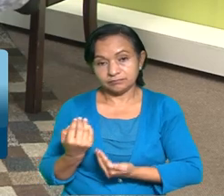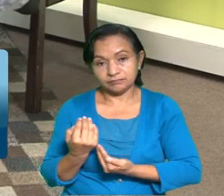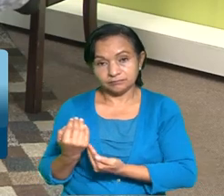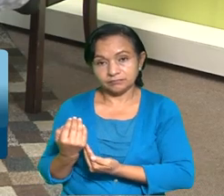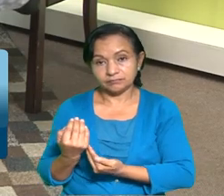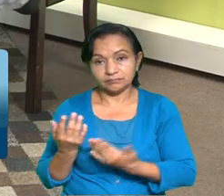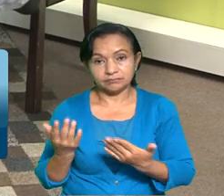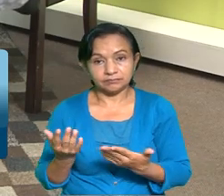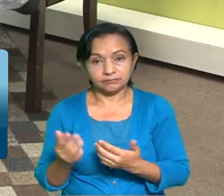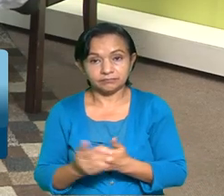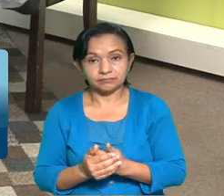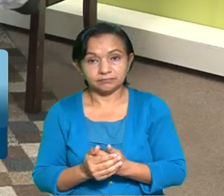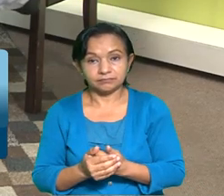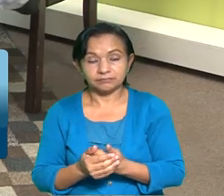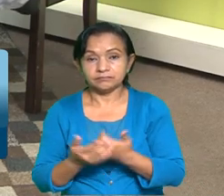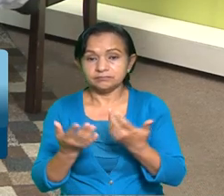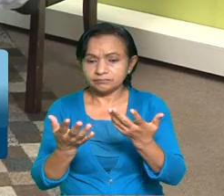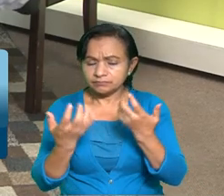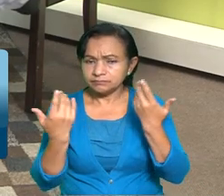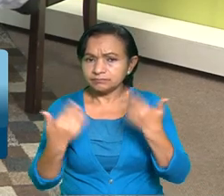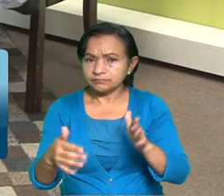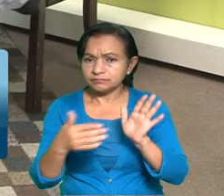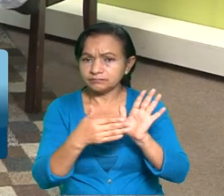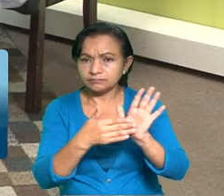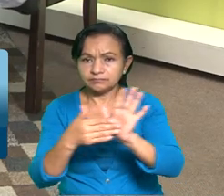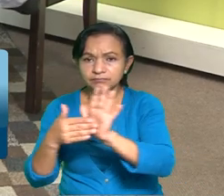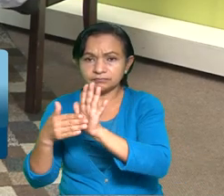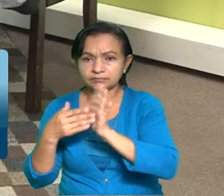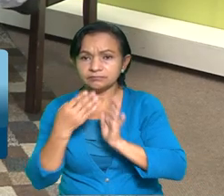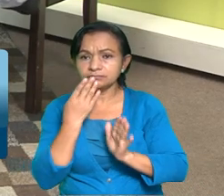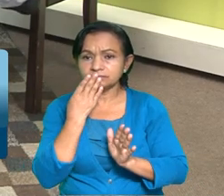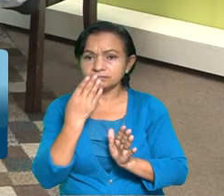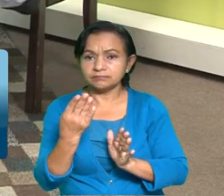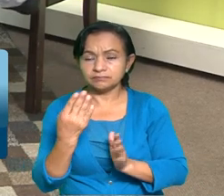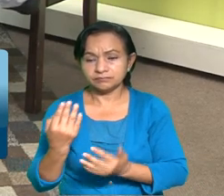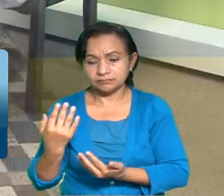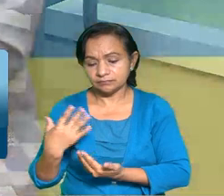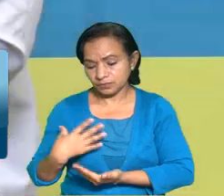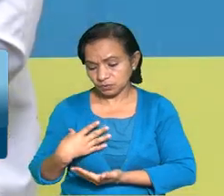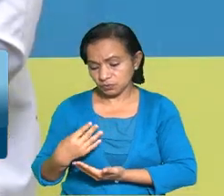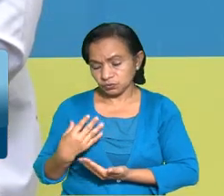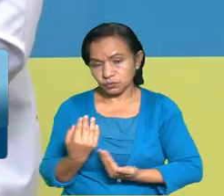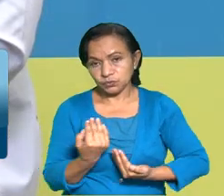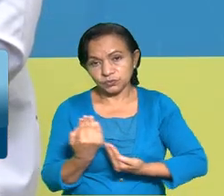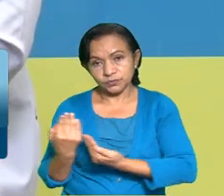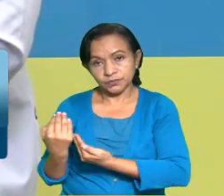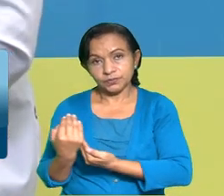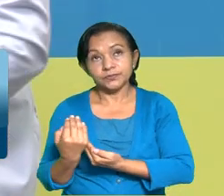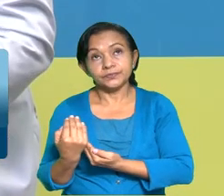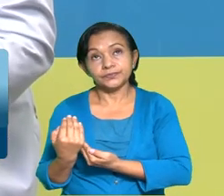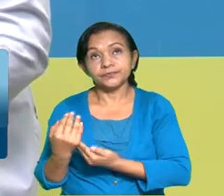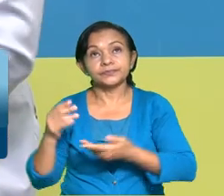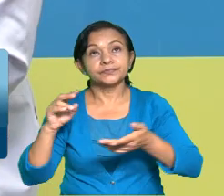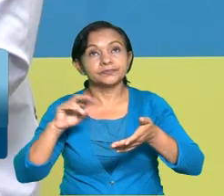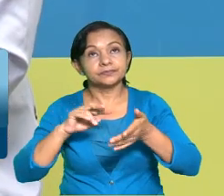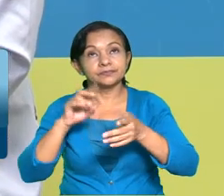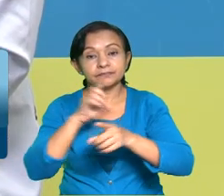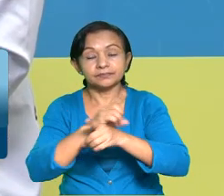Ya está más que demostrado todo lo positivo que tiene la lactancia. Respecto a eso